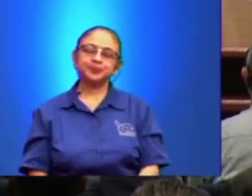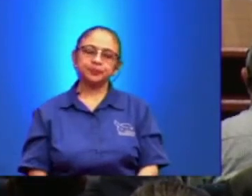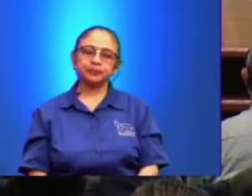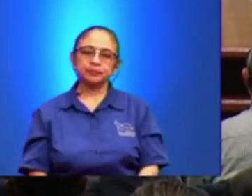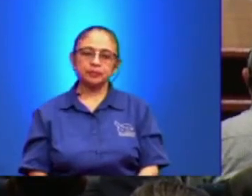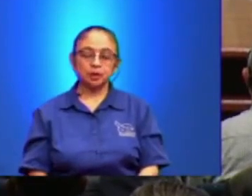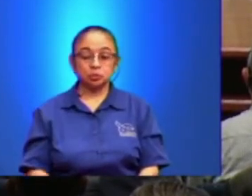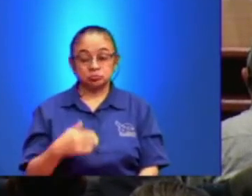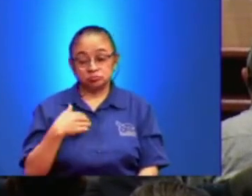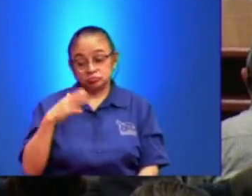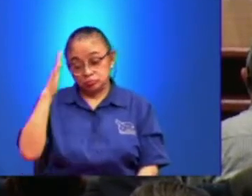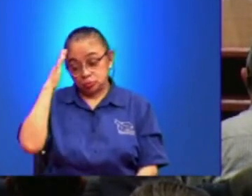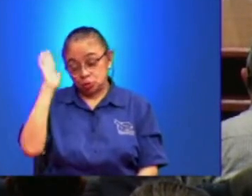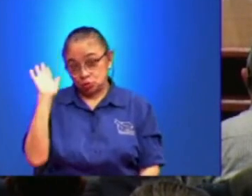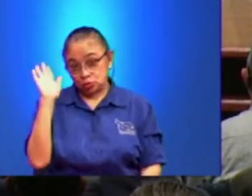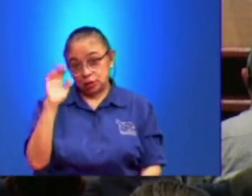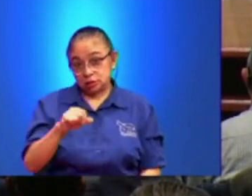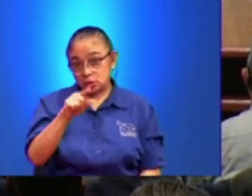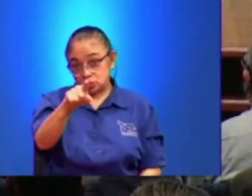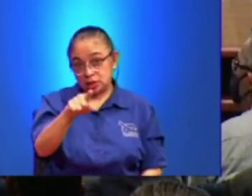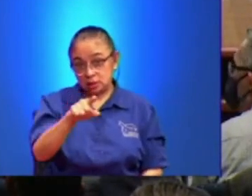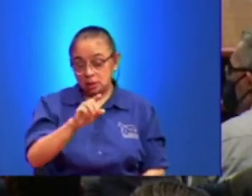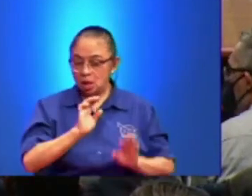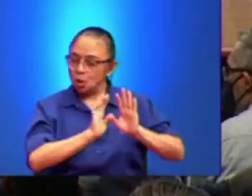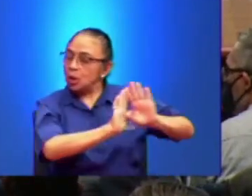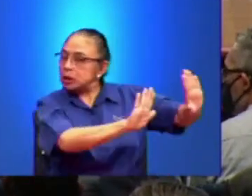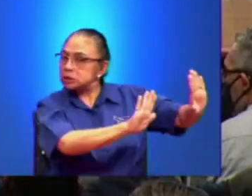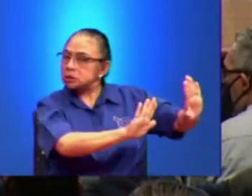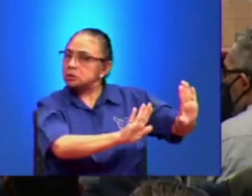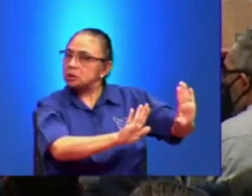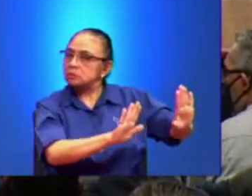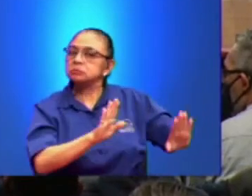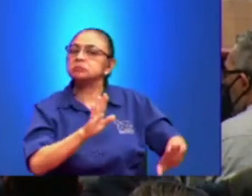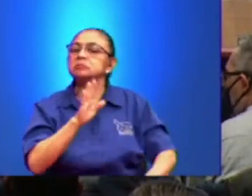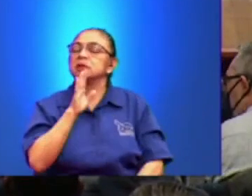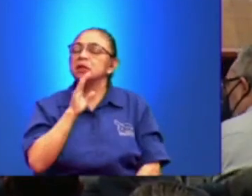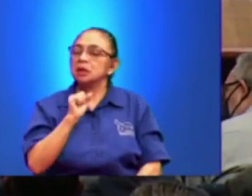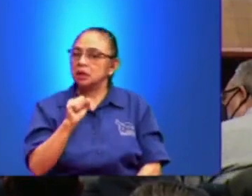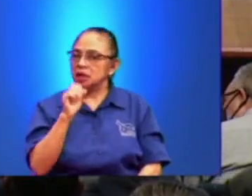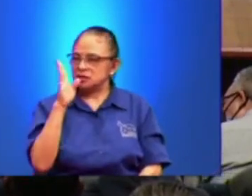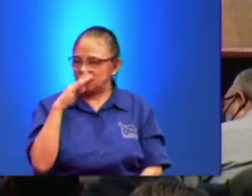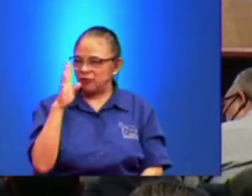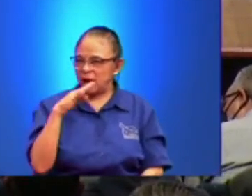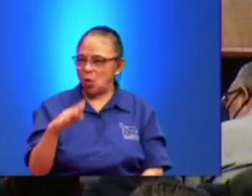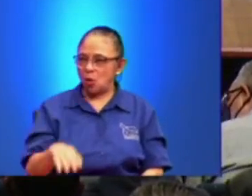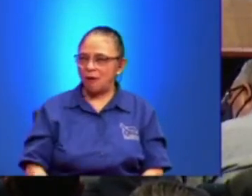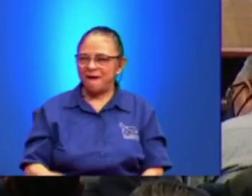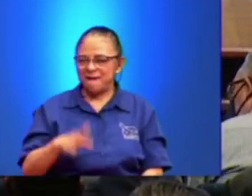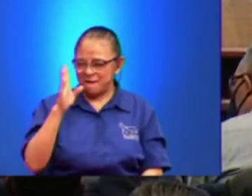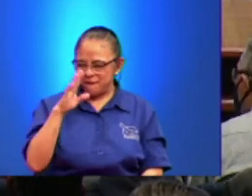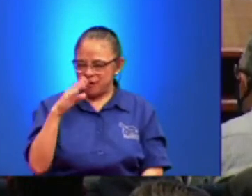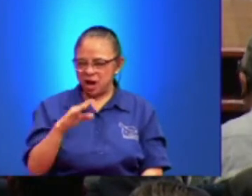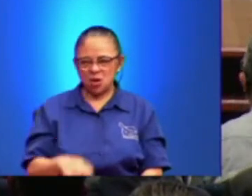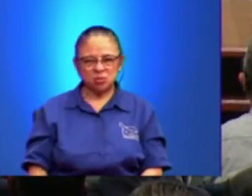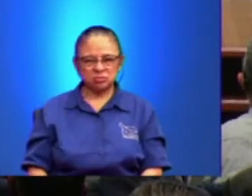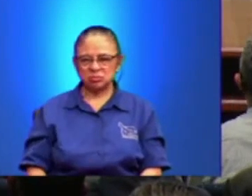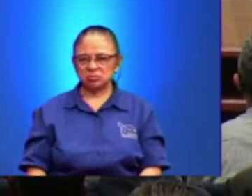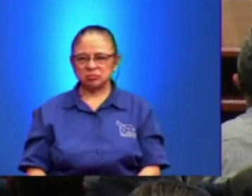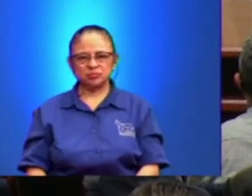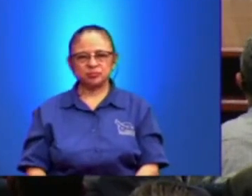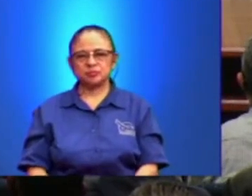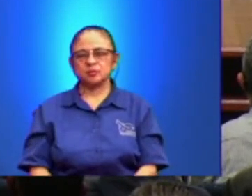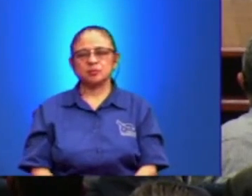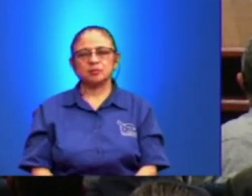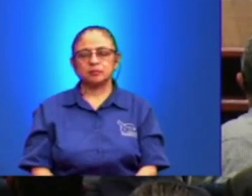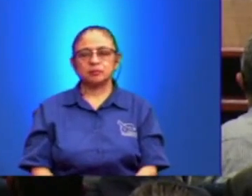yo no sé si usted alguna vez ha sido rechazado pero es horrible es horrible ser rechazado bueno